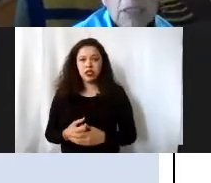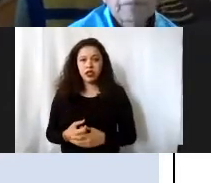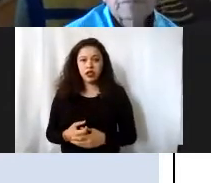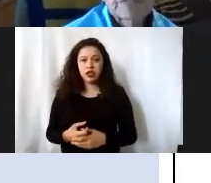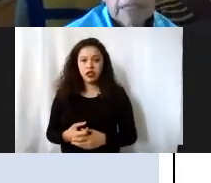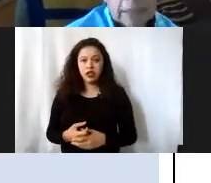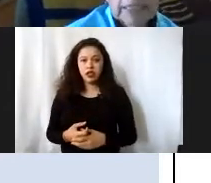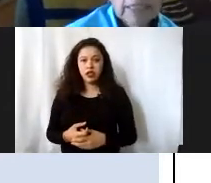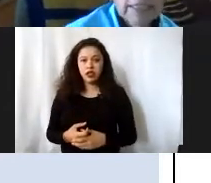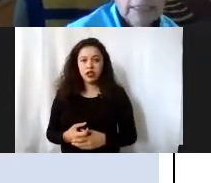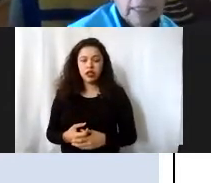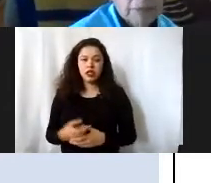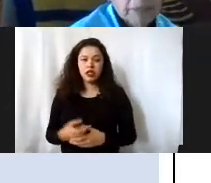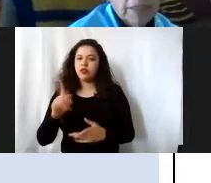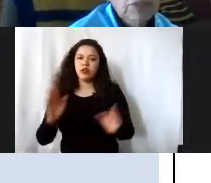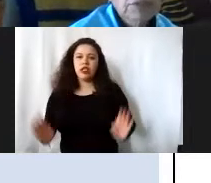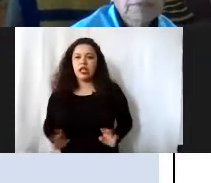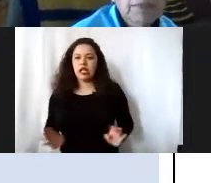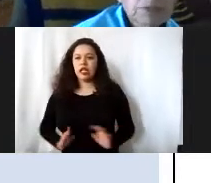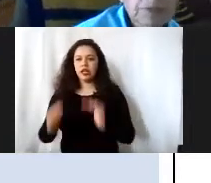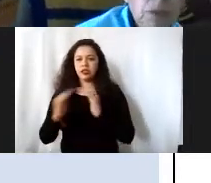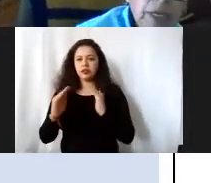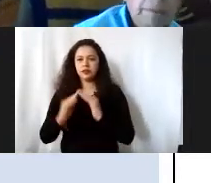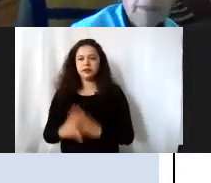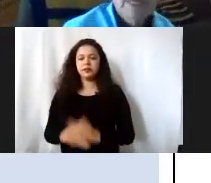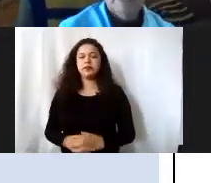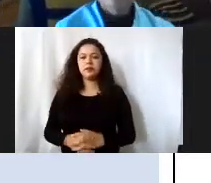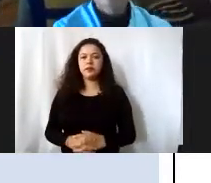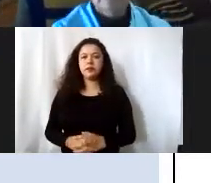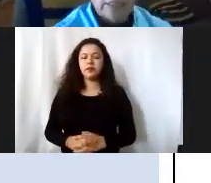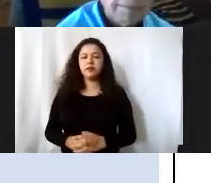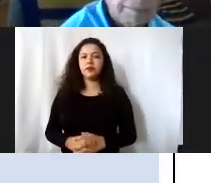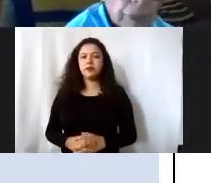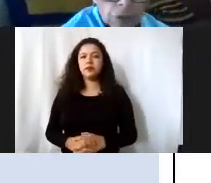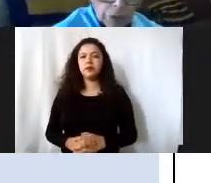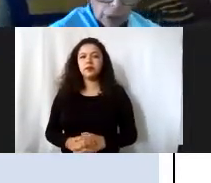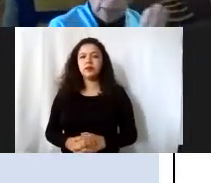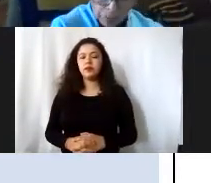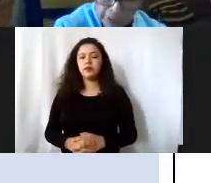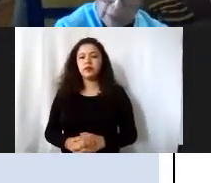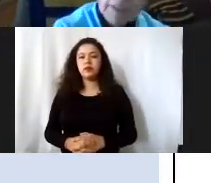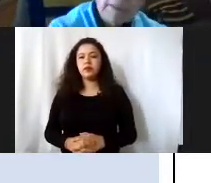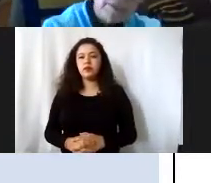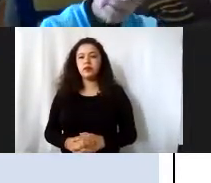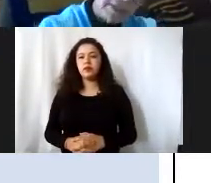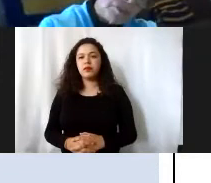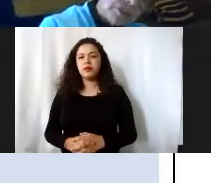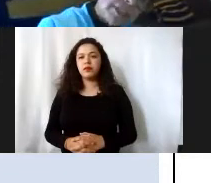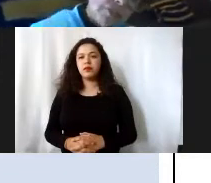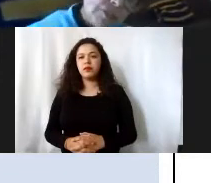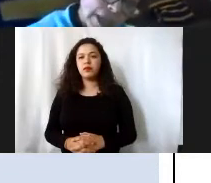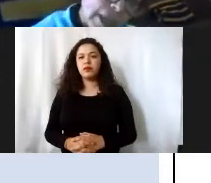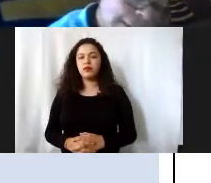¿no? Características de la vivienda. Entonces vamos viendo acá, pero ahorita que terminemos de ver